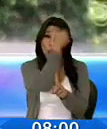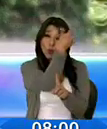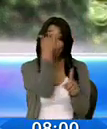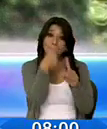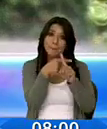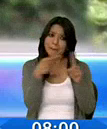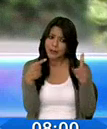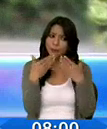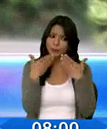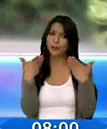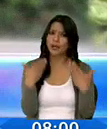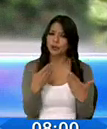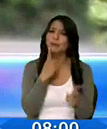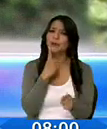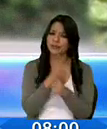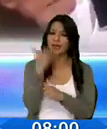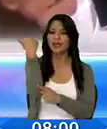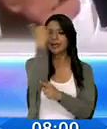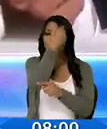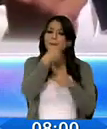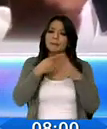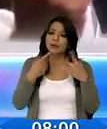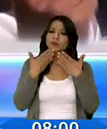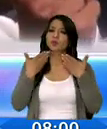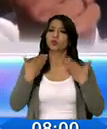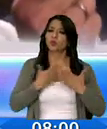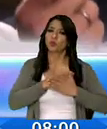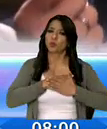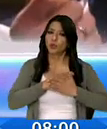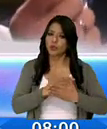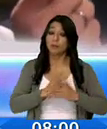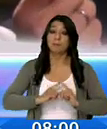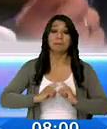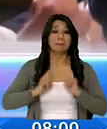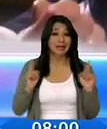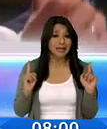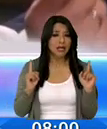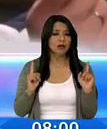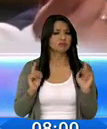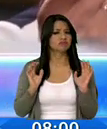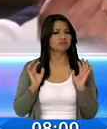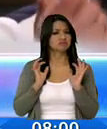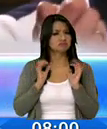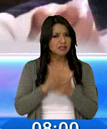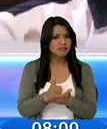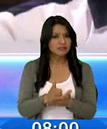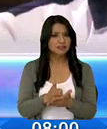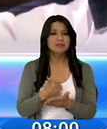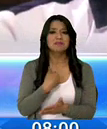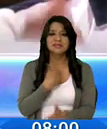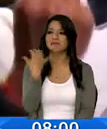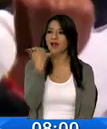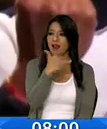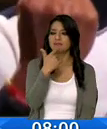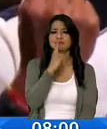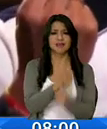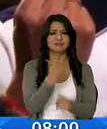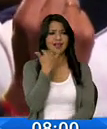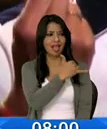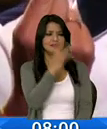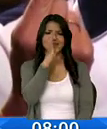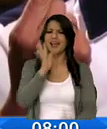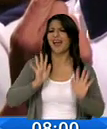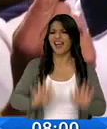lo bondadosos que somos de corazón. Pero una gran ventaja es que nosotros nos reímos de nosotros mismos. Esa es